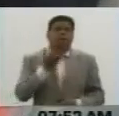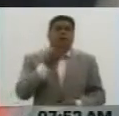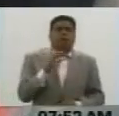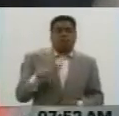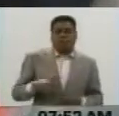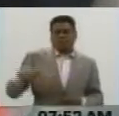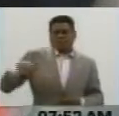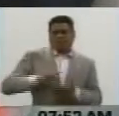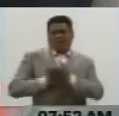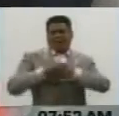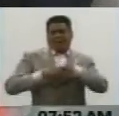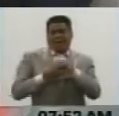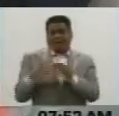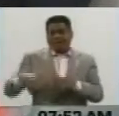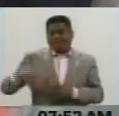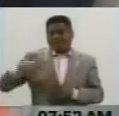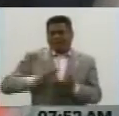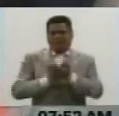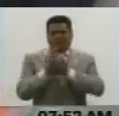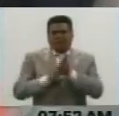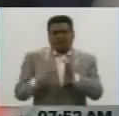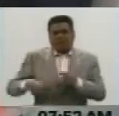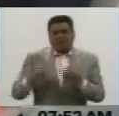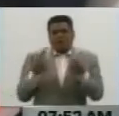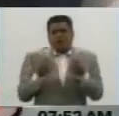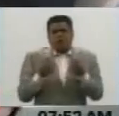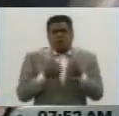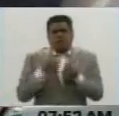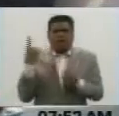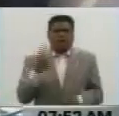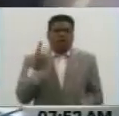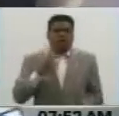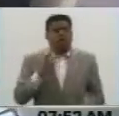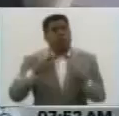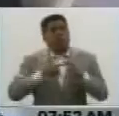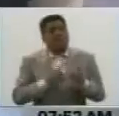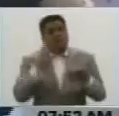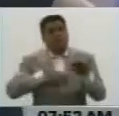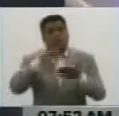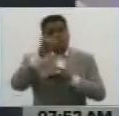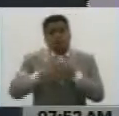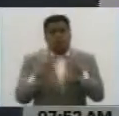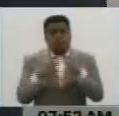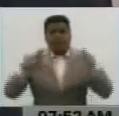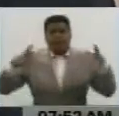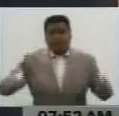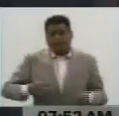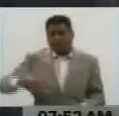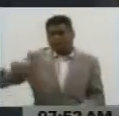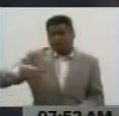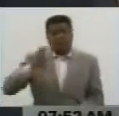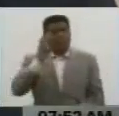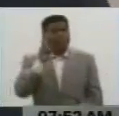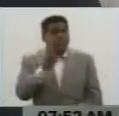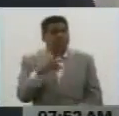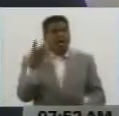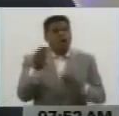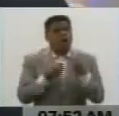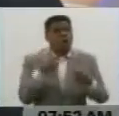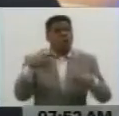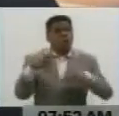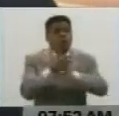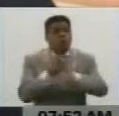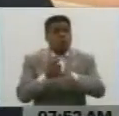verlo de una perspectiva estrictamente económica. Pero un proyecto de estas grandes riquezas le permite al Estado también hacer